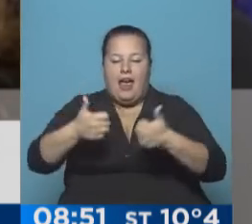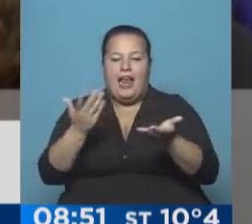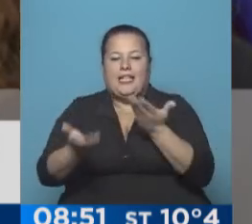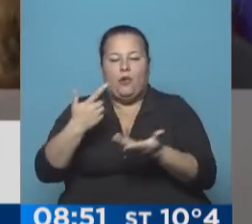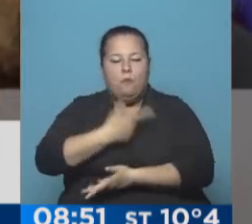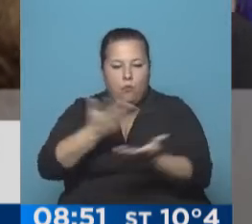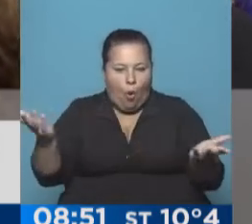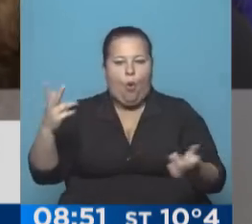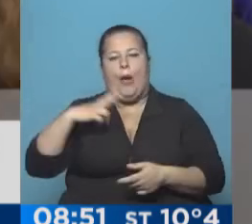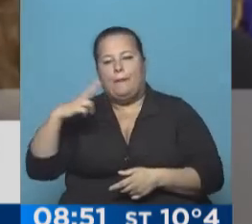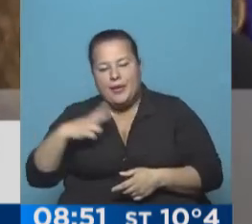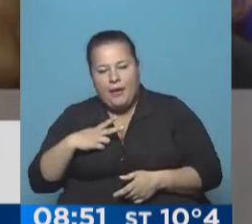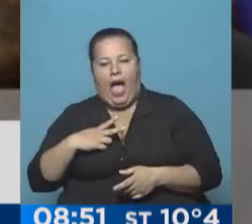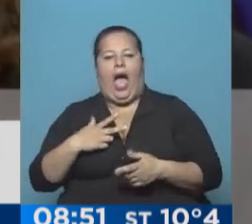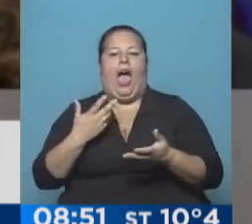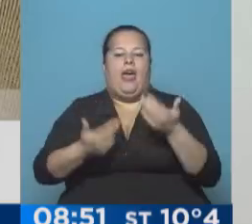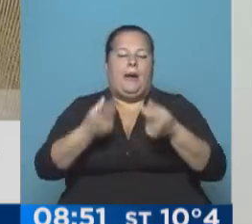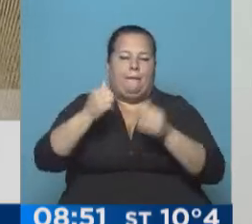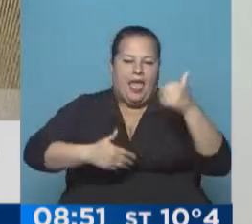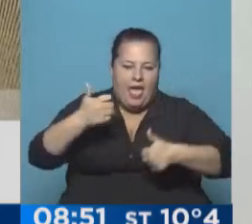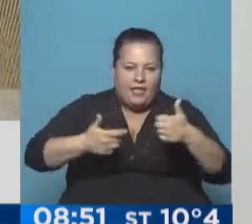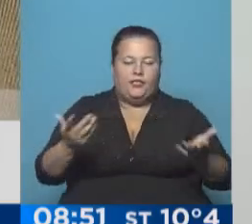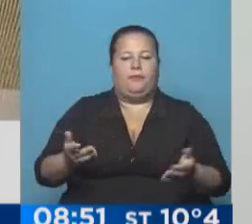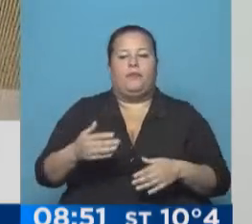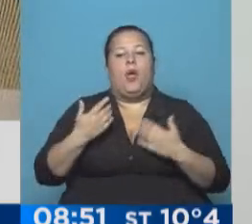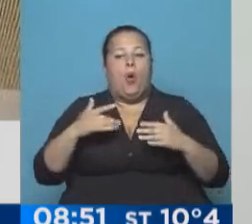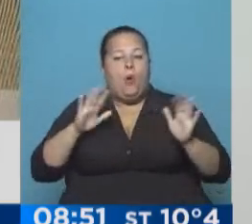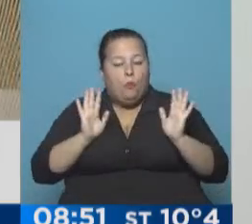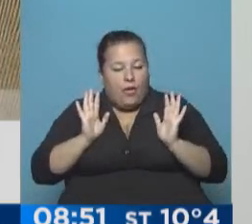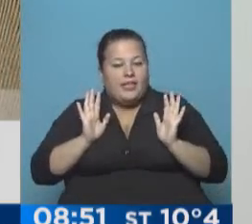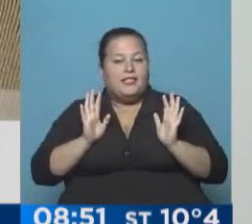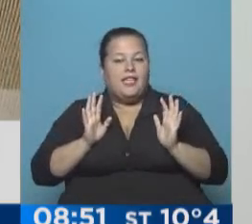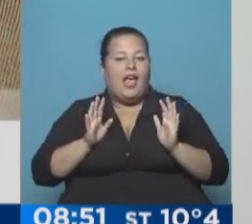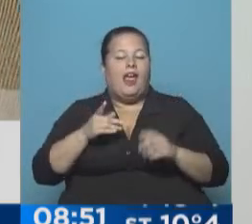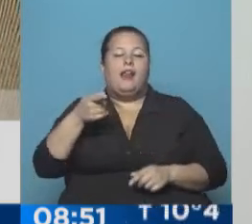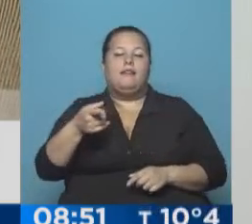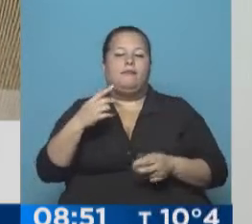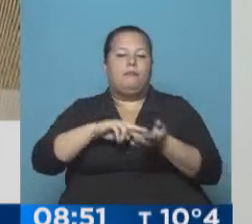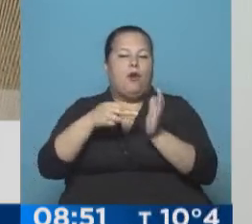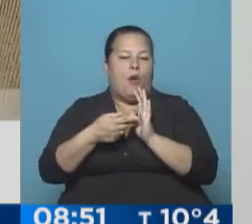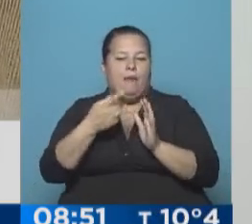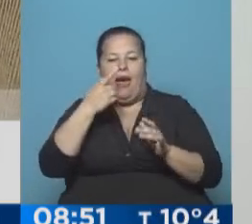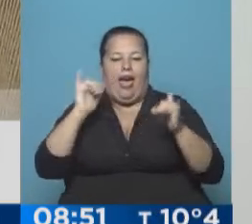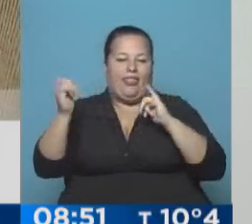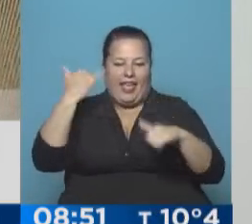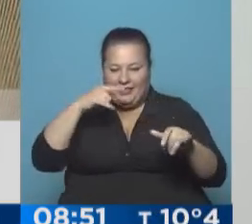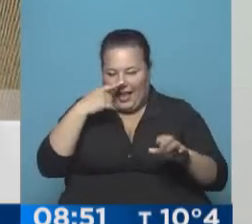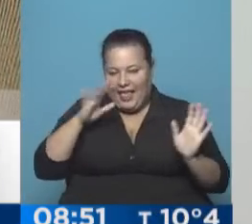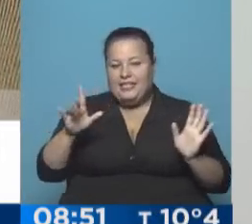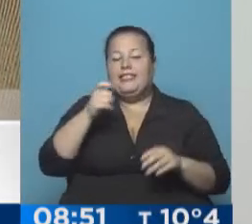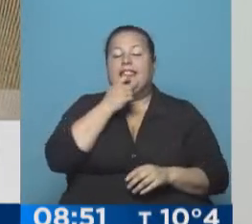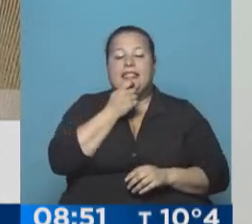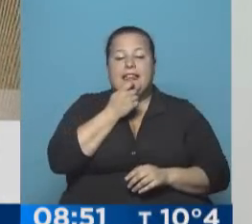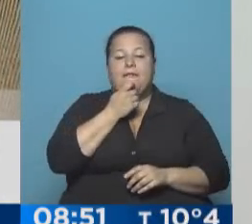públicas licitaciones privadas con compulsa de precios podríamos encontrarnos en un caso claro de conflicto de intereses y que si